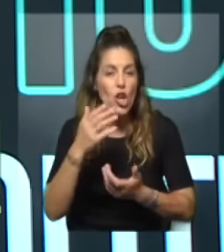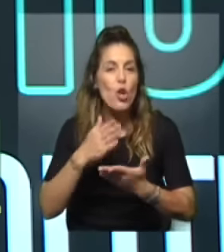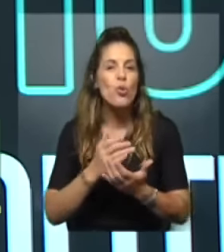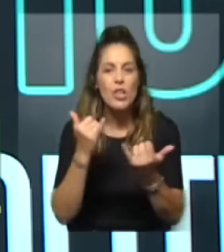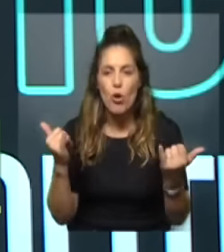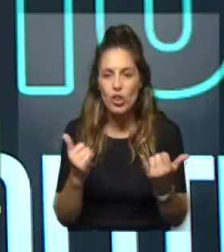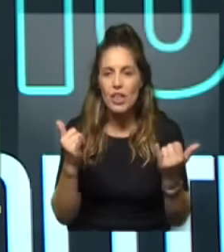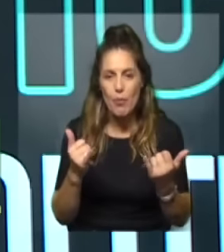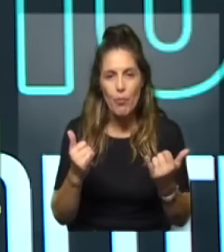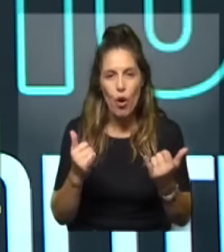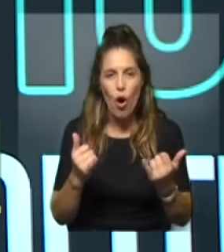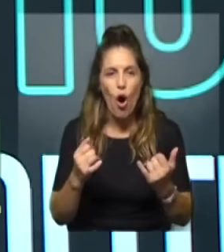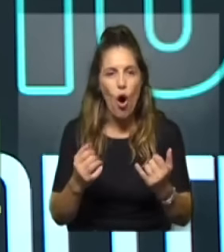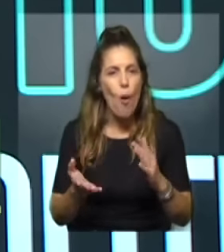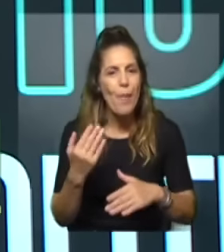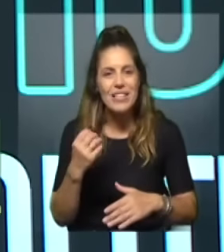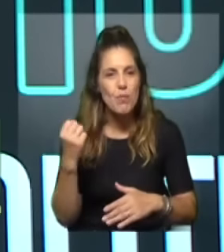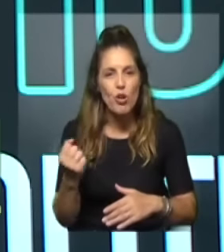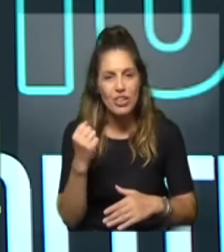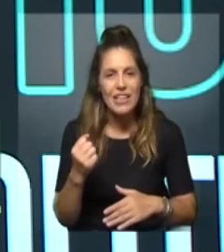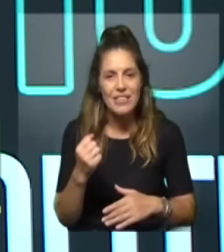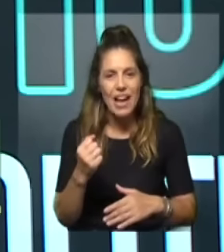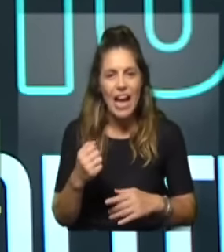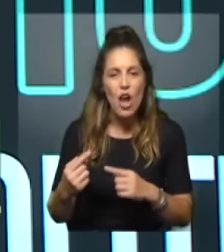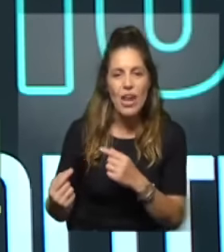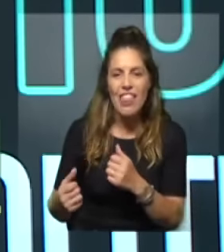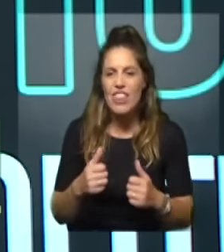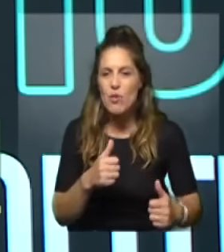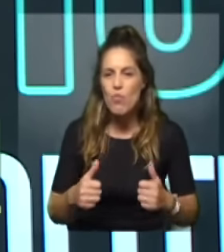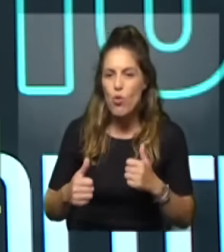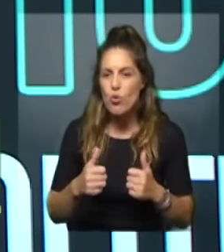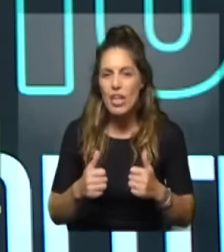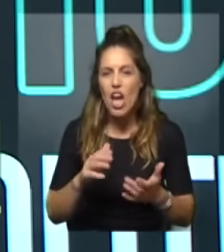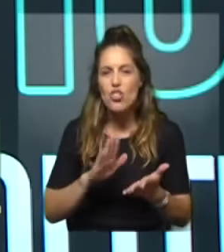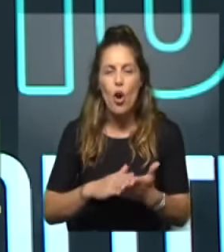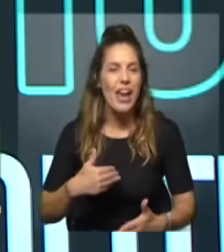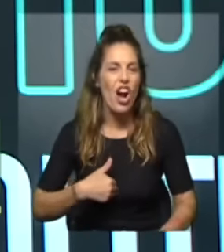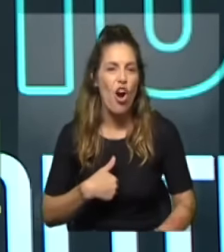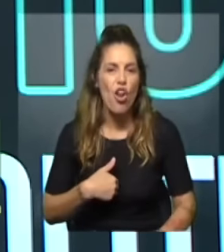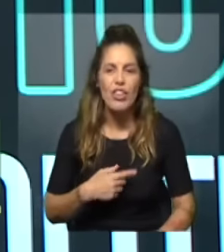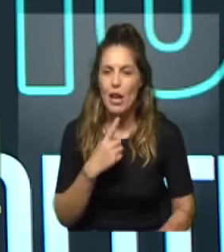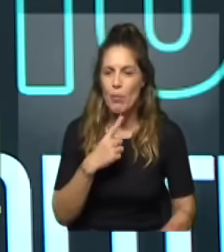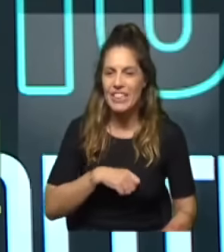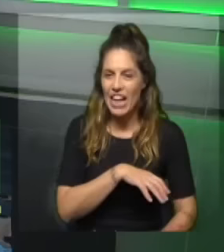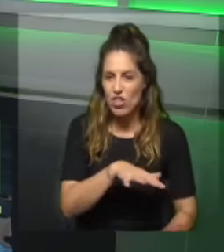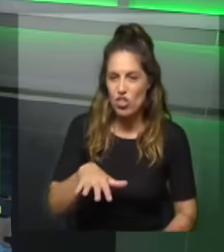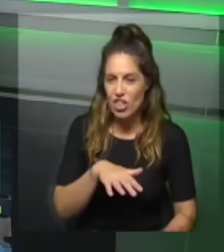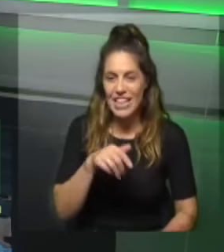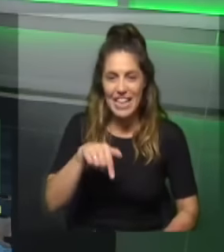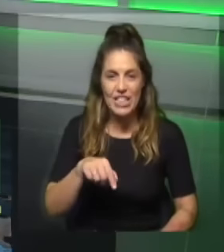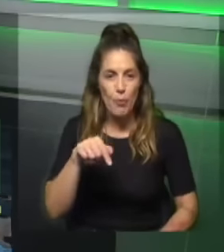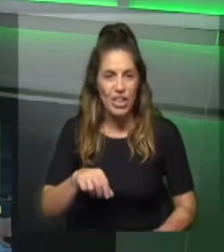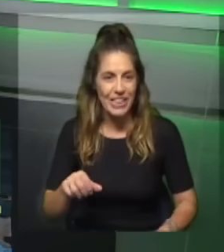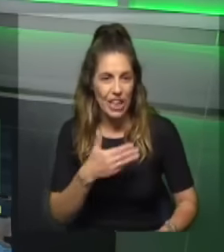tiempo o por lo menos un énfasis mayor en una disputa sobre el rol de las políticas sociales implementadas por este gobierno